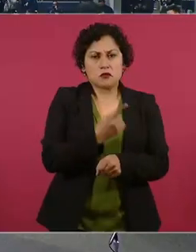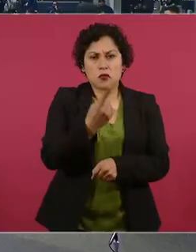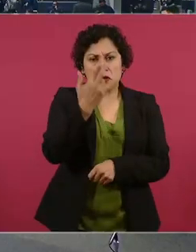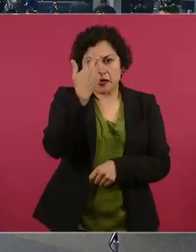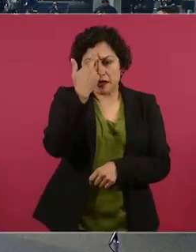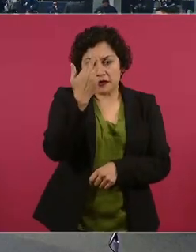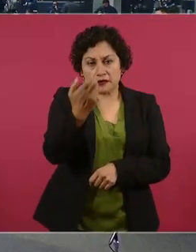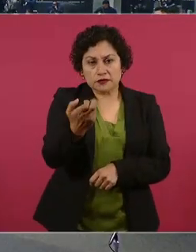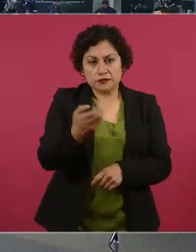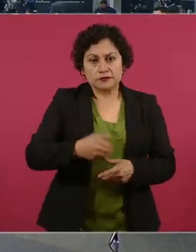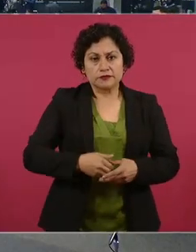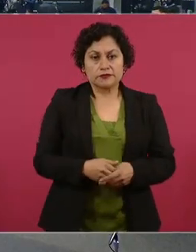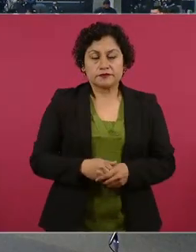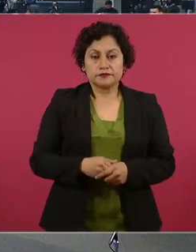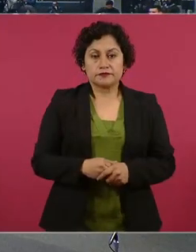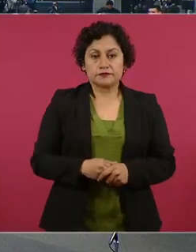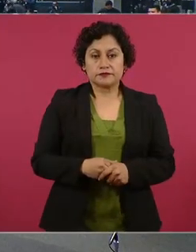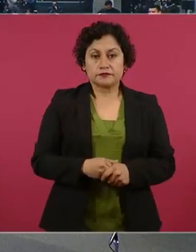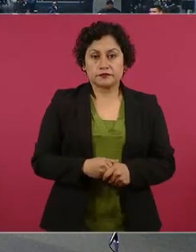porque